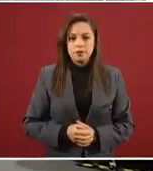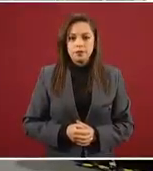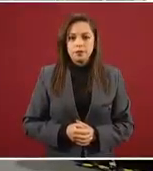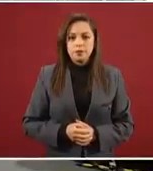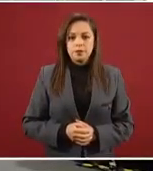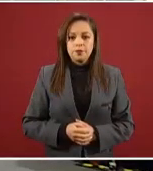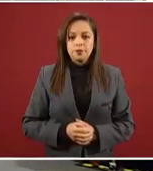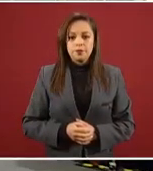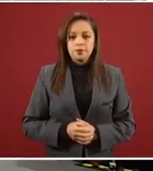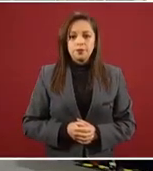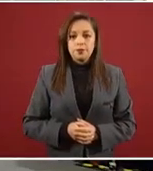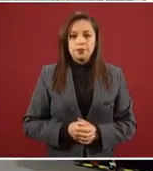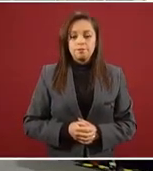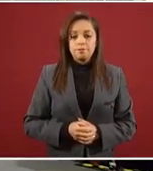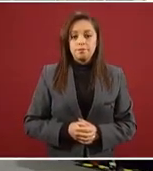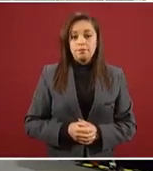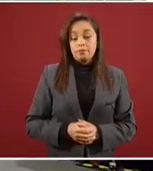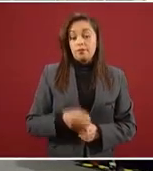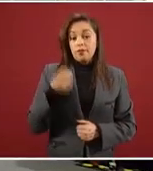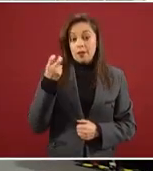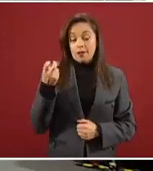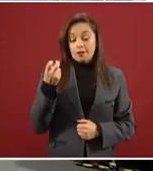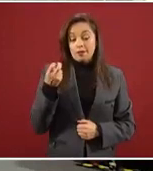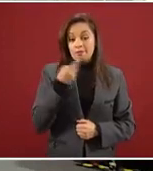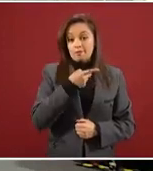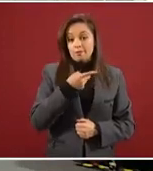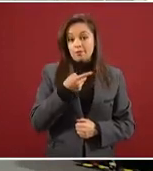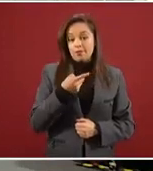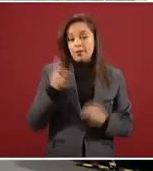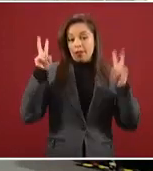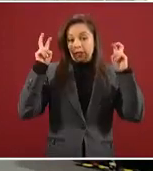Bueno, estos son los dos temas.